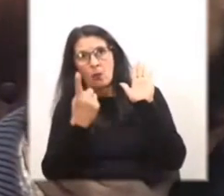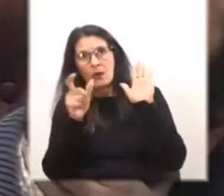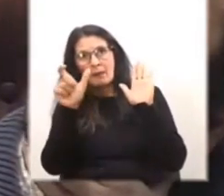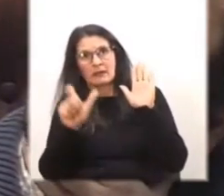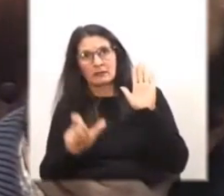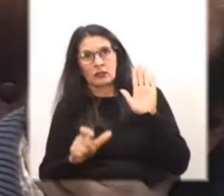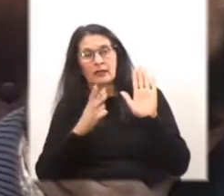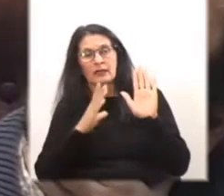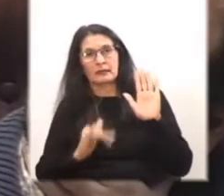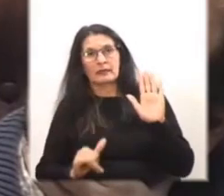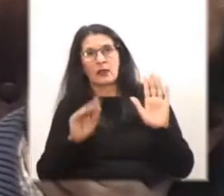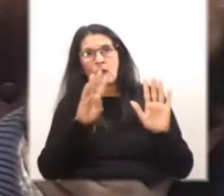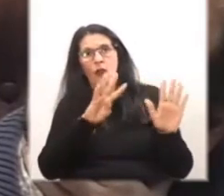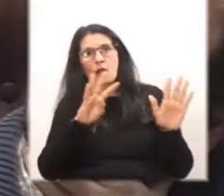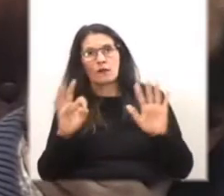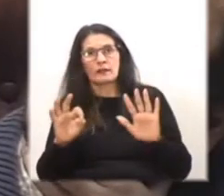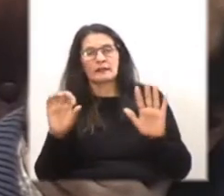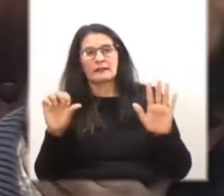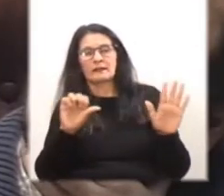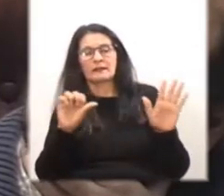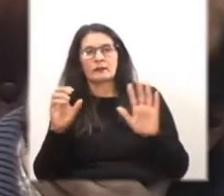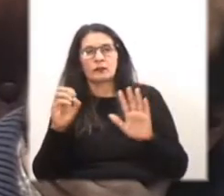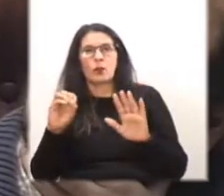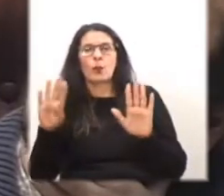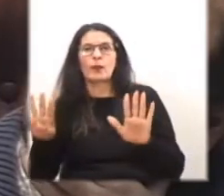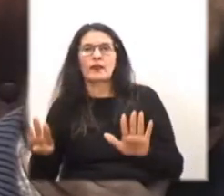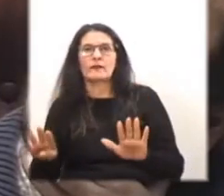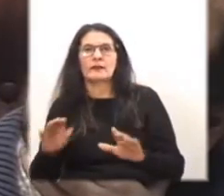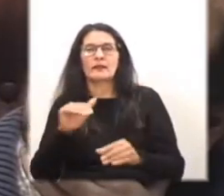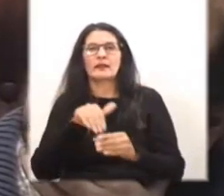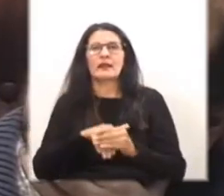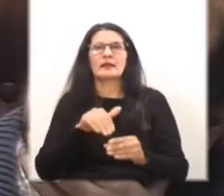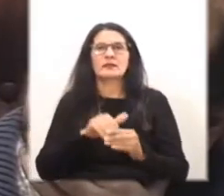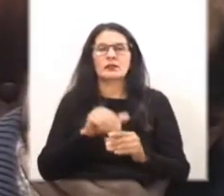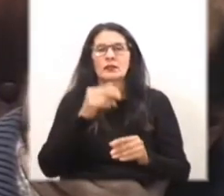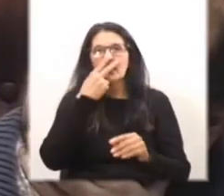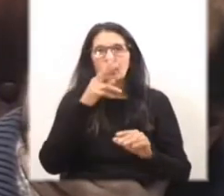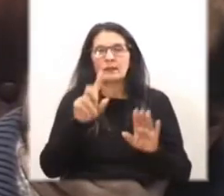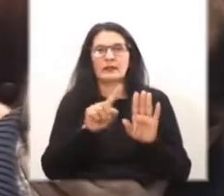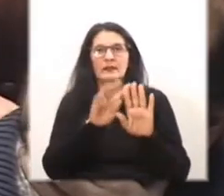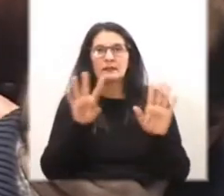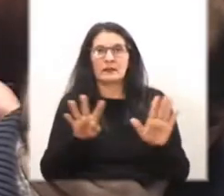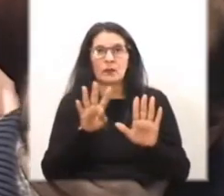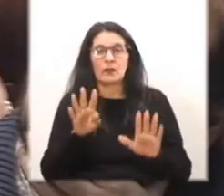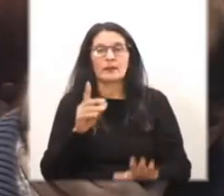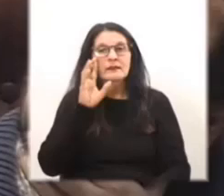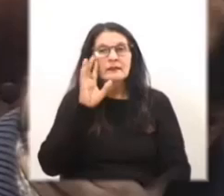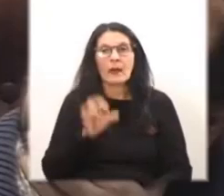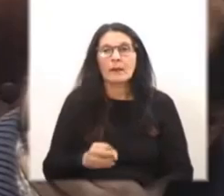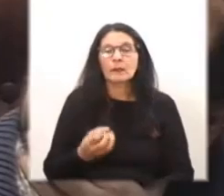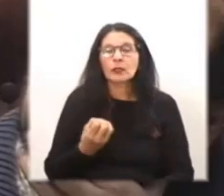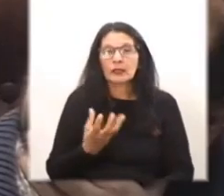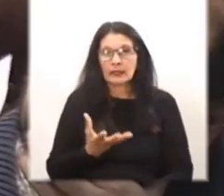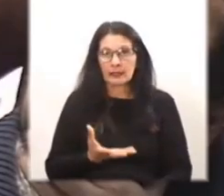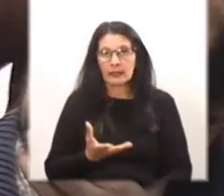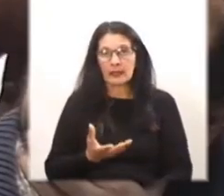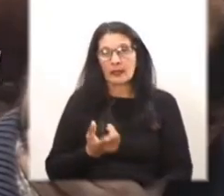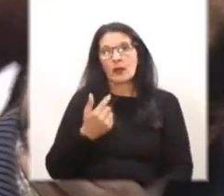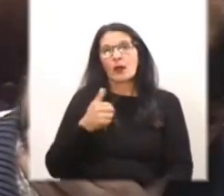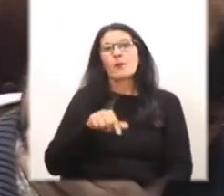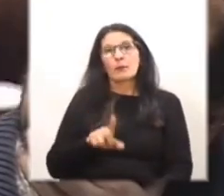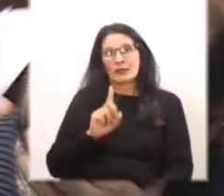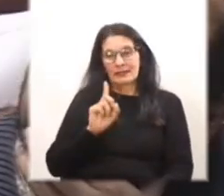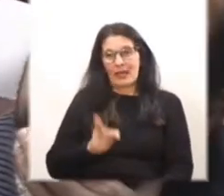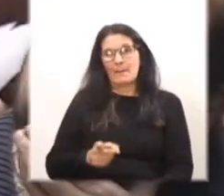la lista 90-609 de las elecciones del 2019. ¿Sabe por qué? Porque también se